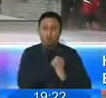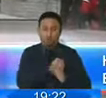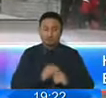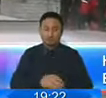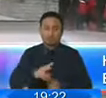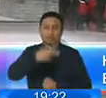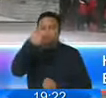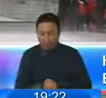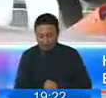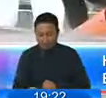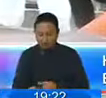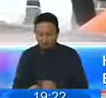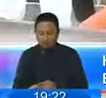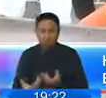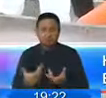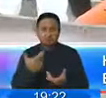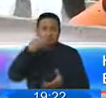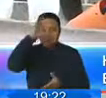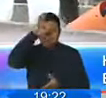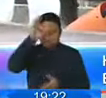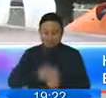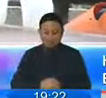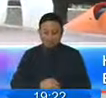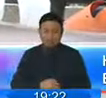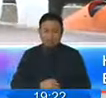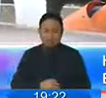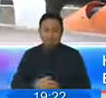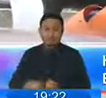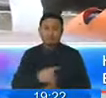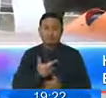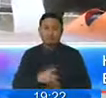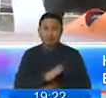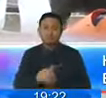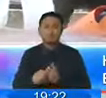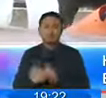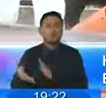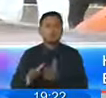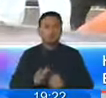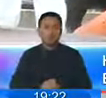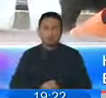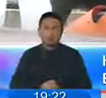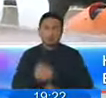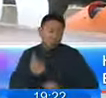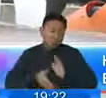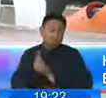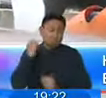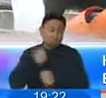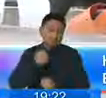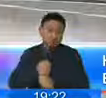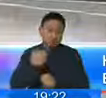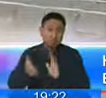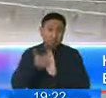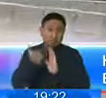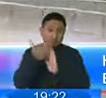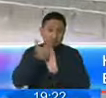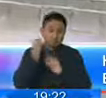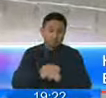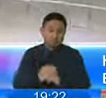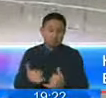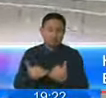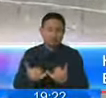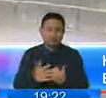terraza sin imaginarse que estaba acompañado de cerca por el fantasma de la muerte. Salió a hacer algunos trabajos de albañilería y en esta ocasión